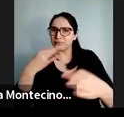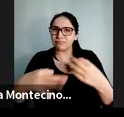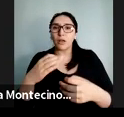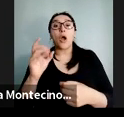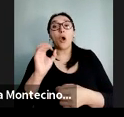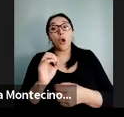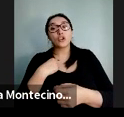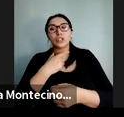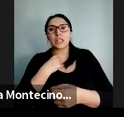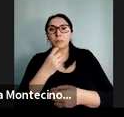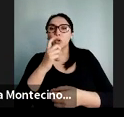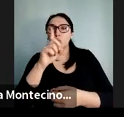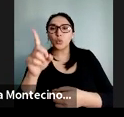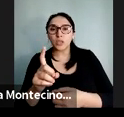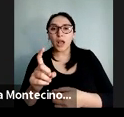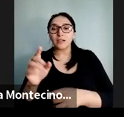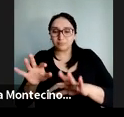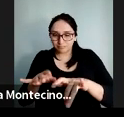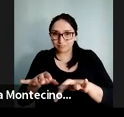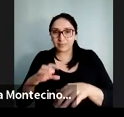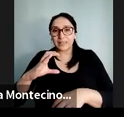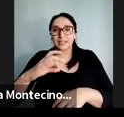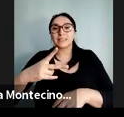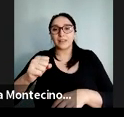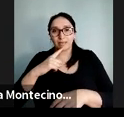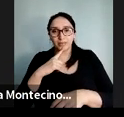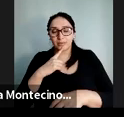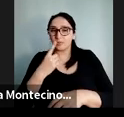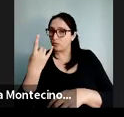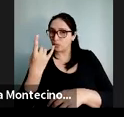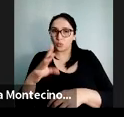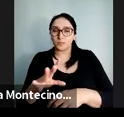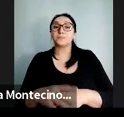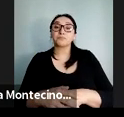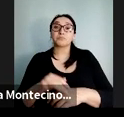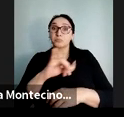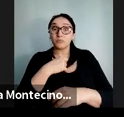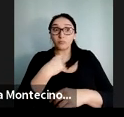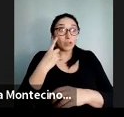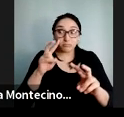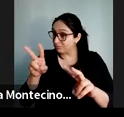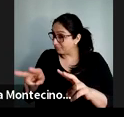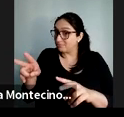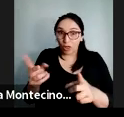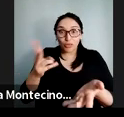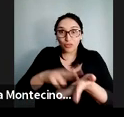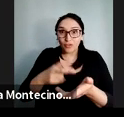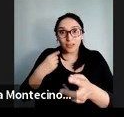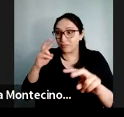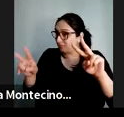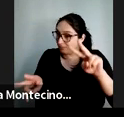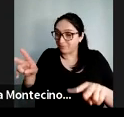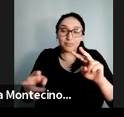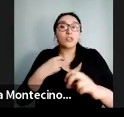preguntar, lo pueden ir registrando en el chat. Y yo voy a ir tratando de revisarlo lo máximo posible, porque es cierto, tengo la pantalla acá con